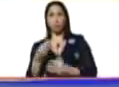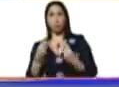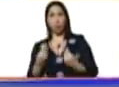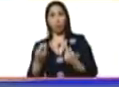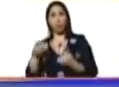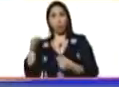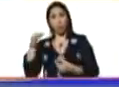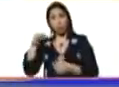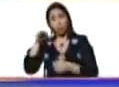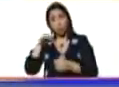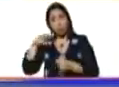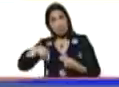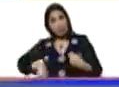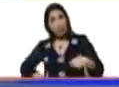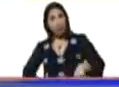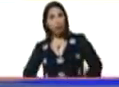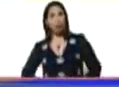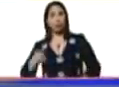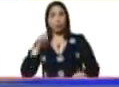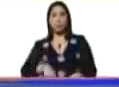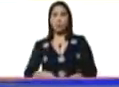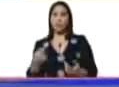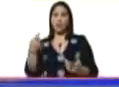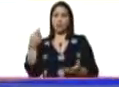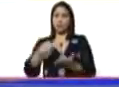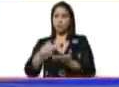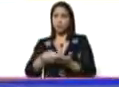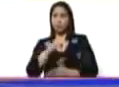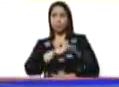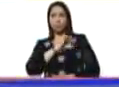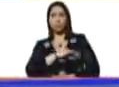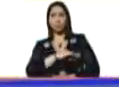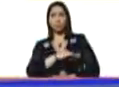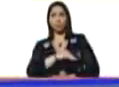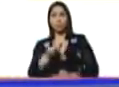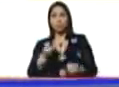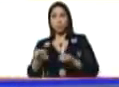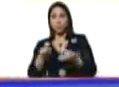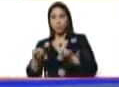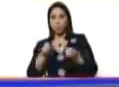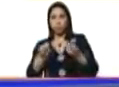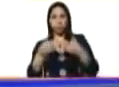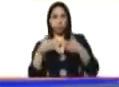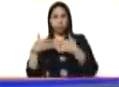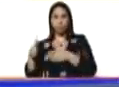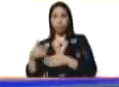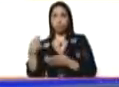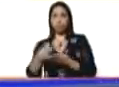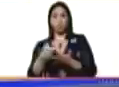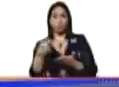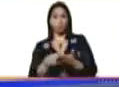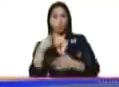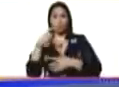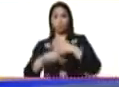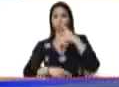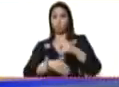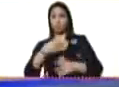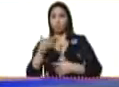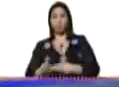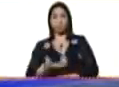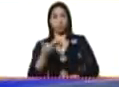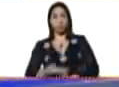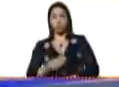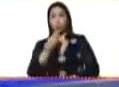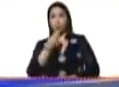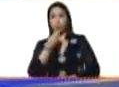salarios, la inversión social, los servicios públicos, la inversión productiva, fundamentalmente en